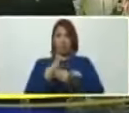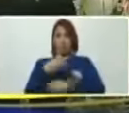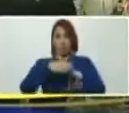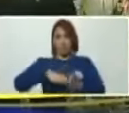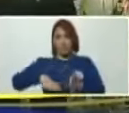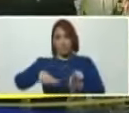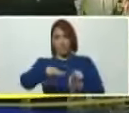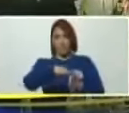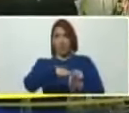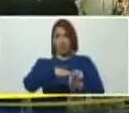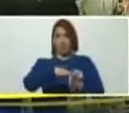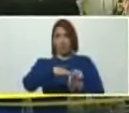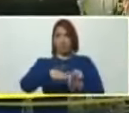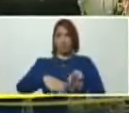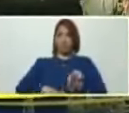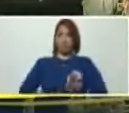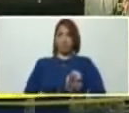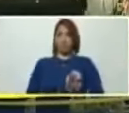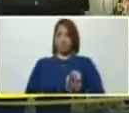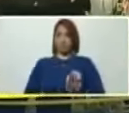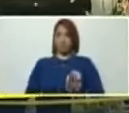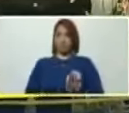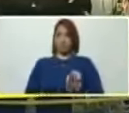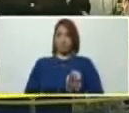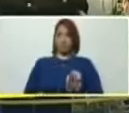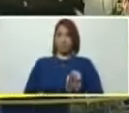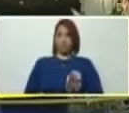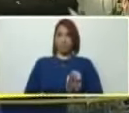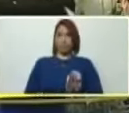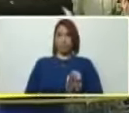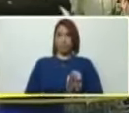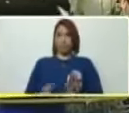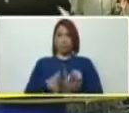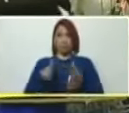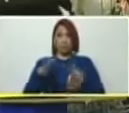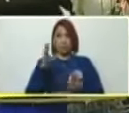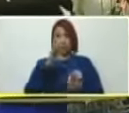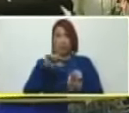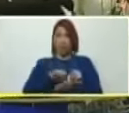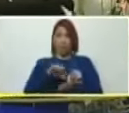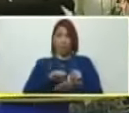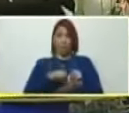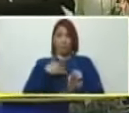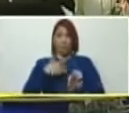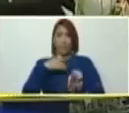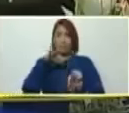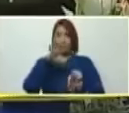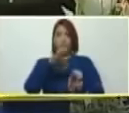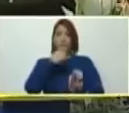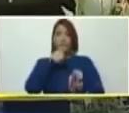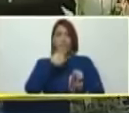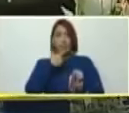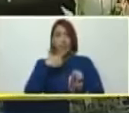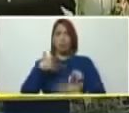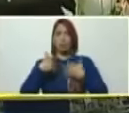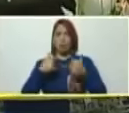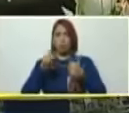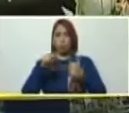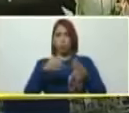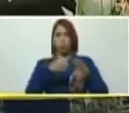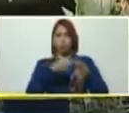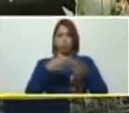plaza están, es la Gran Caracas patriota, bella y segura. Están los organismos de